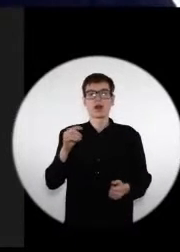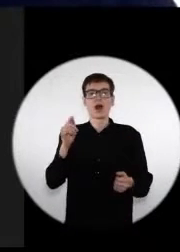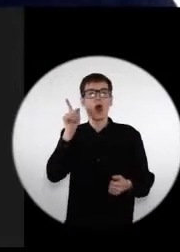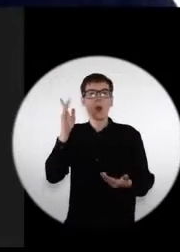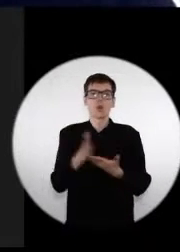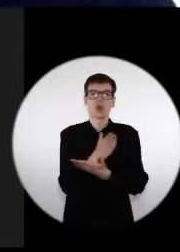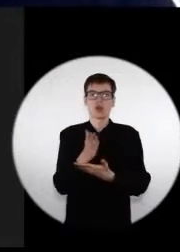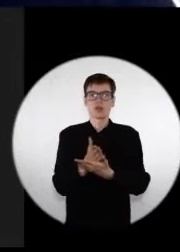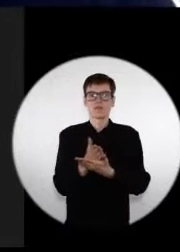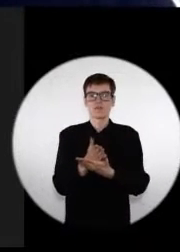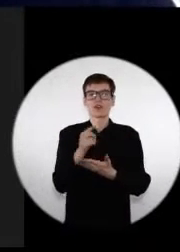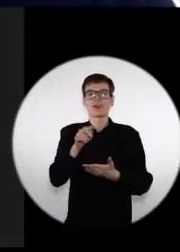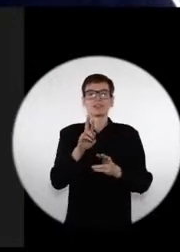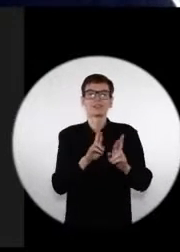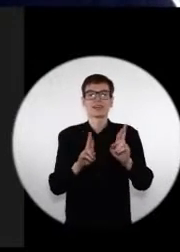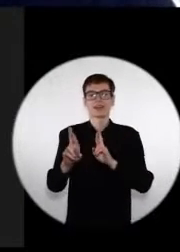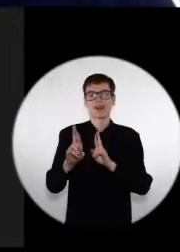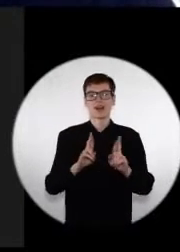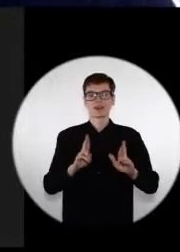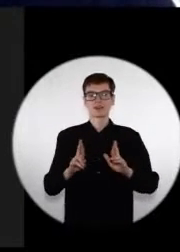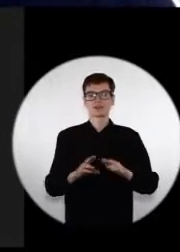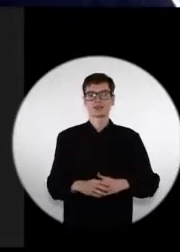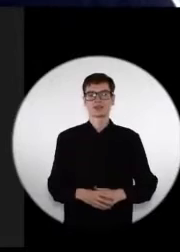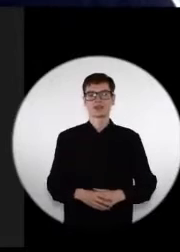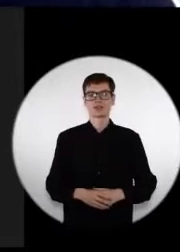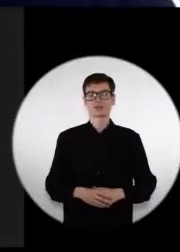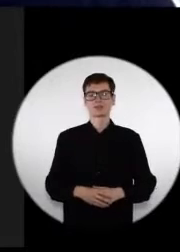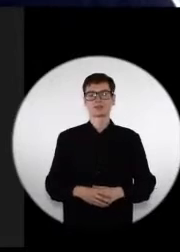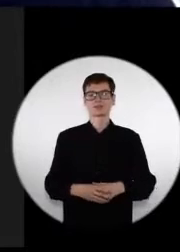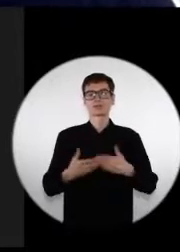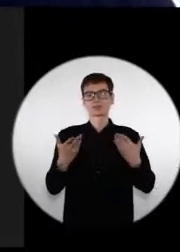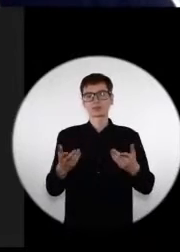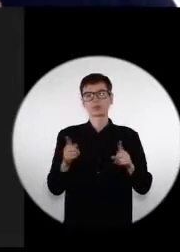que ver con que la gente puede estar escuchando audiolibros